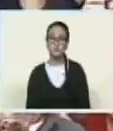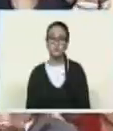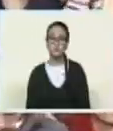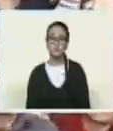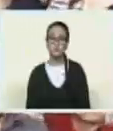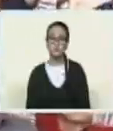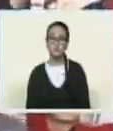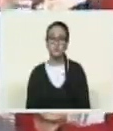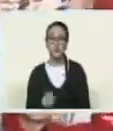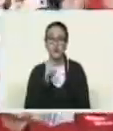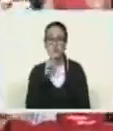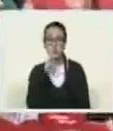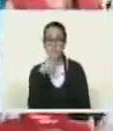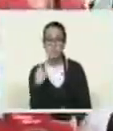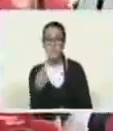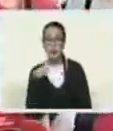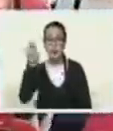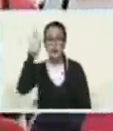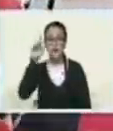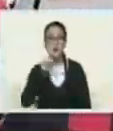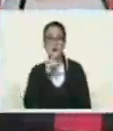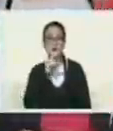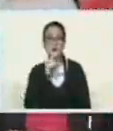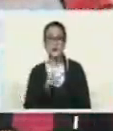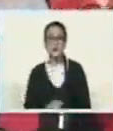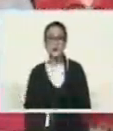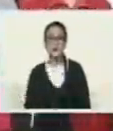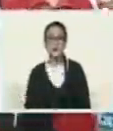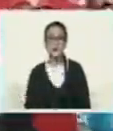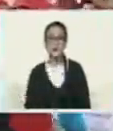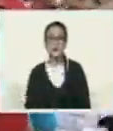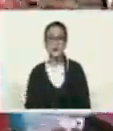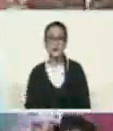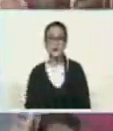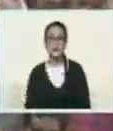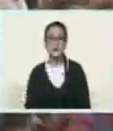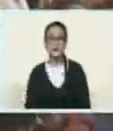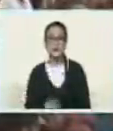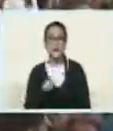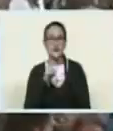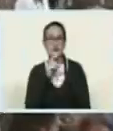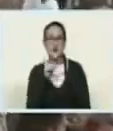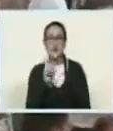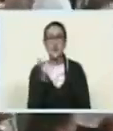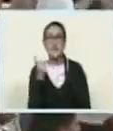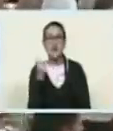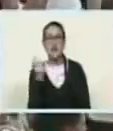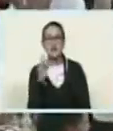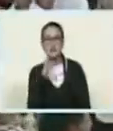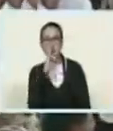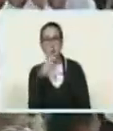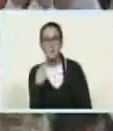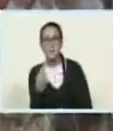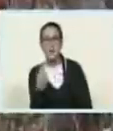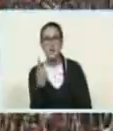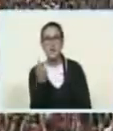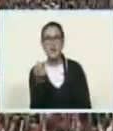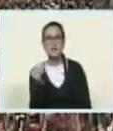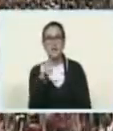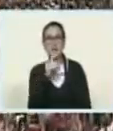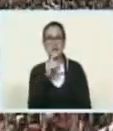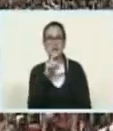Levanten la mano a quien le llegó el bono. Bajen la mano. Levanten la mano a quien no le ha llegado el bono educacional.